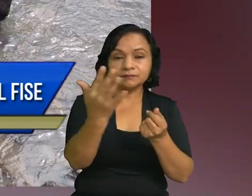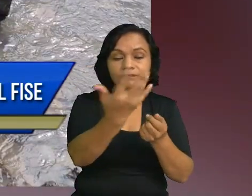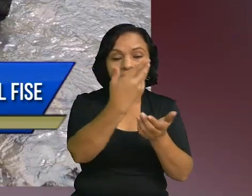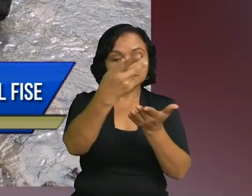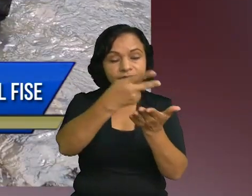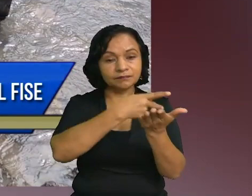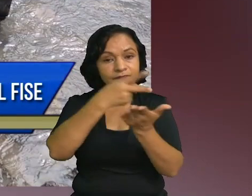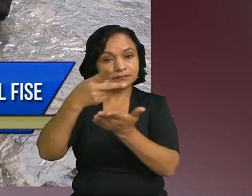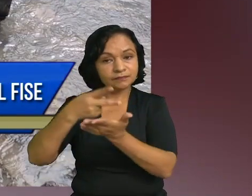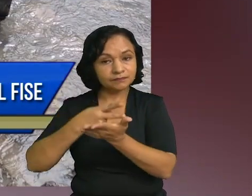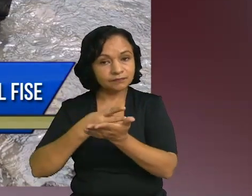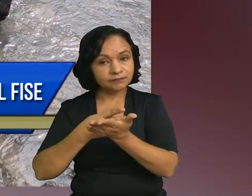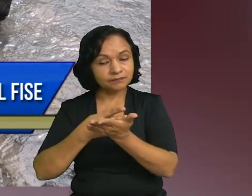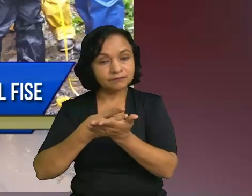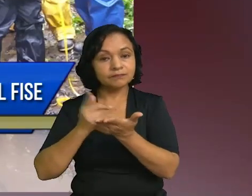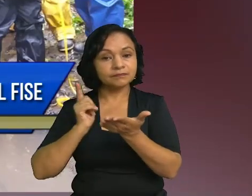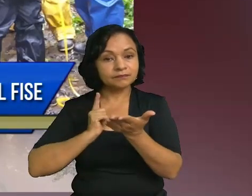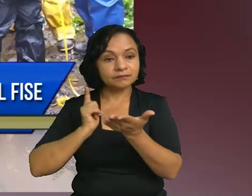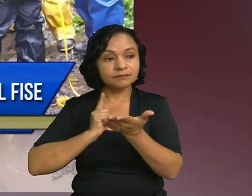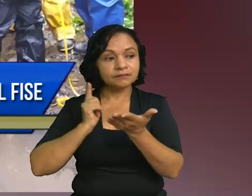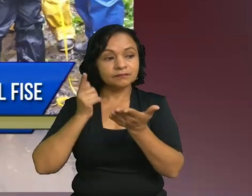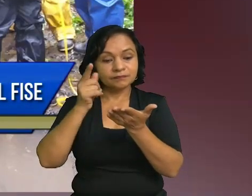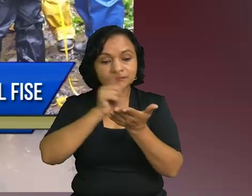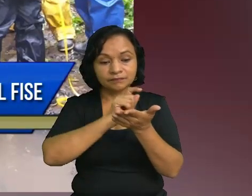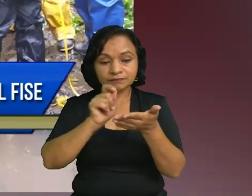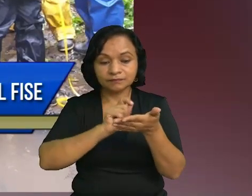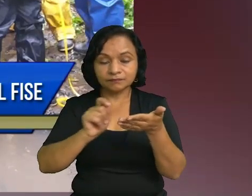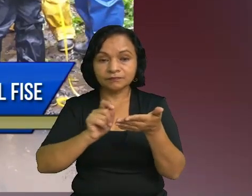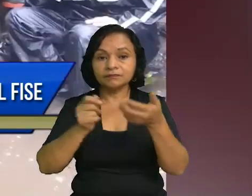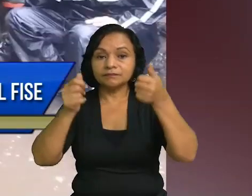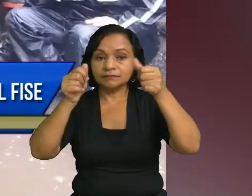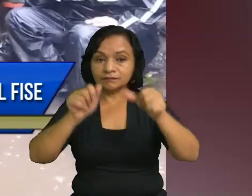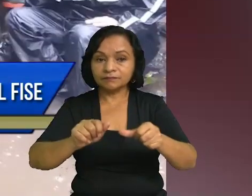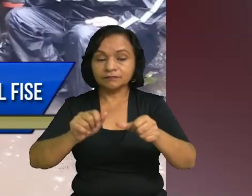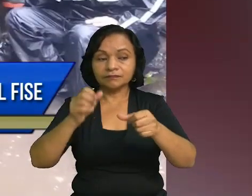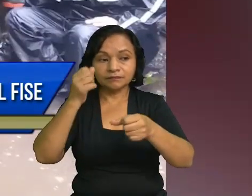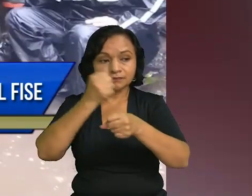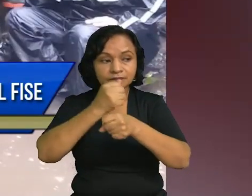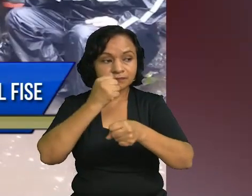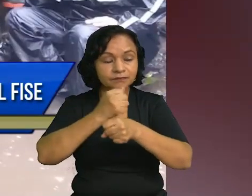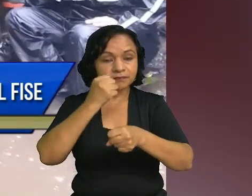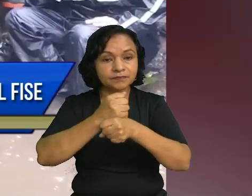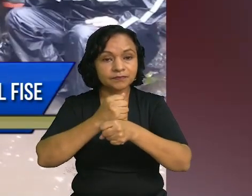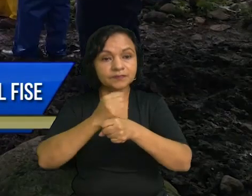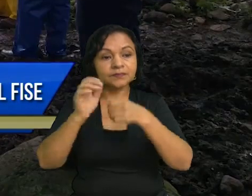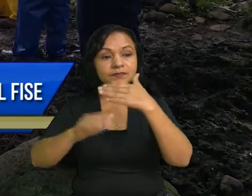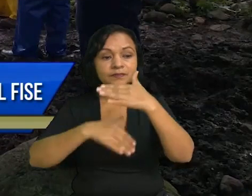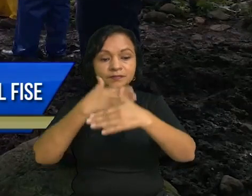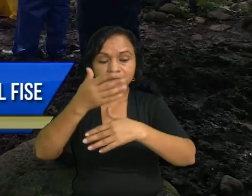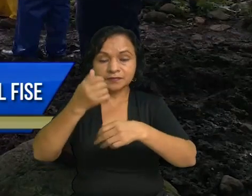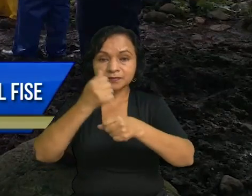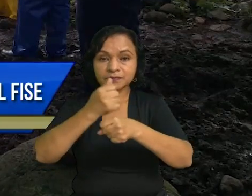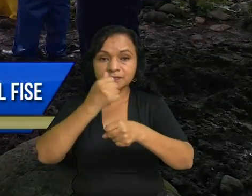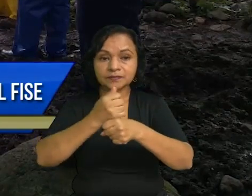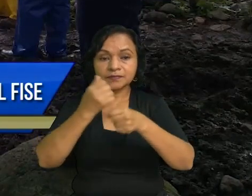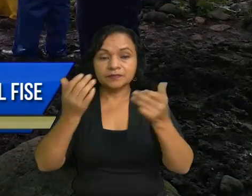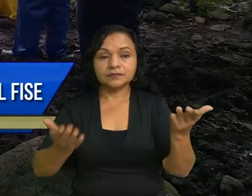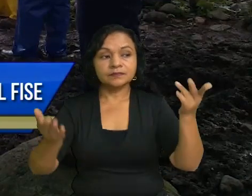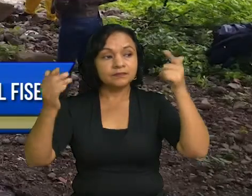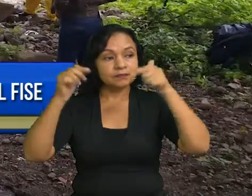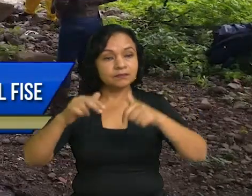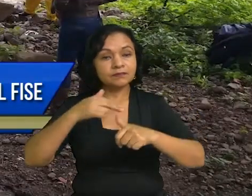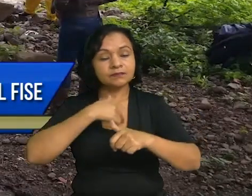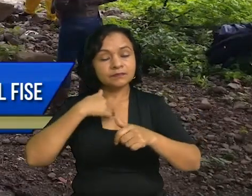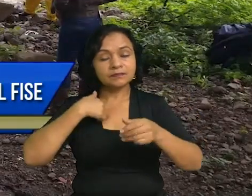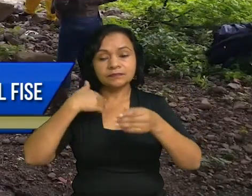es decir y incluíamos la formulación en el mismo convenio y la ejecución y las obras ahora estamos haciéndolo